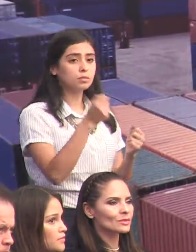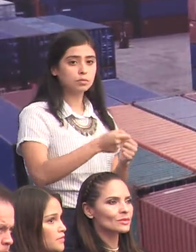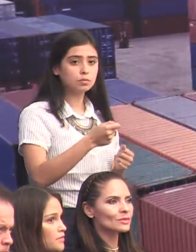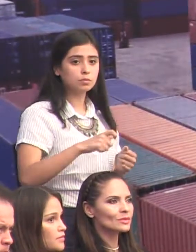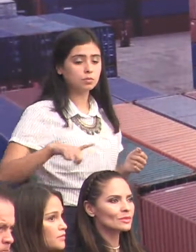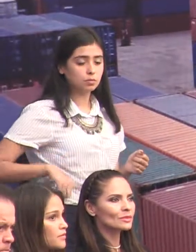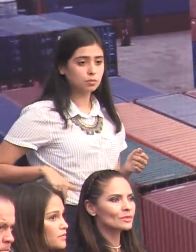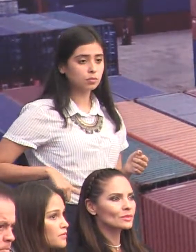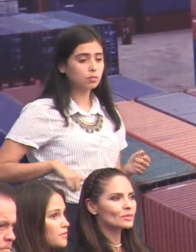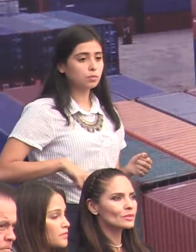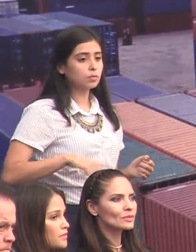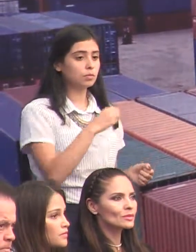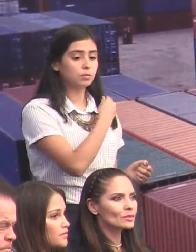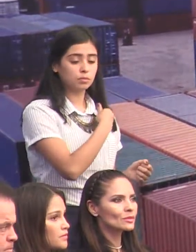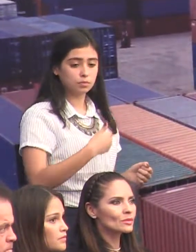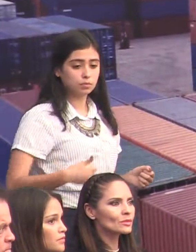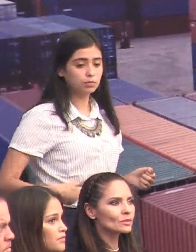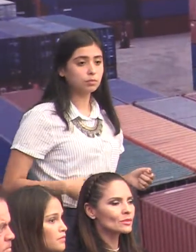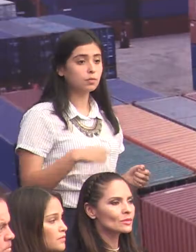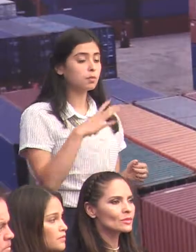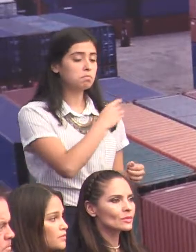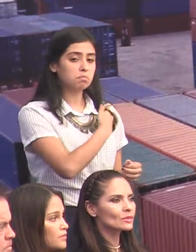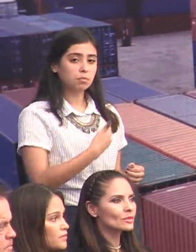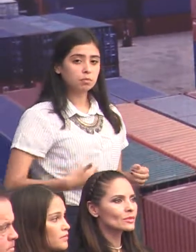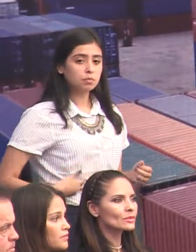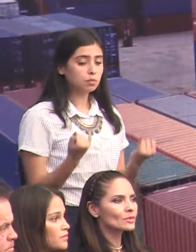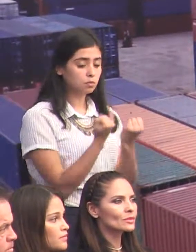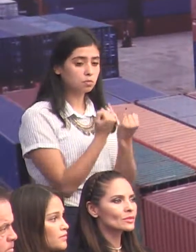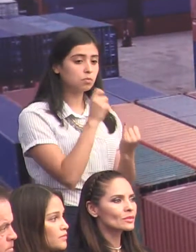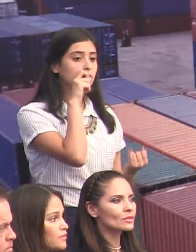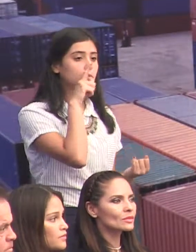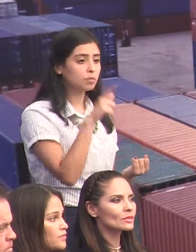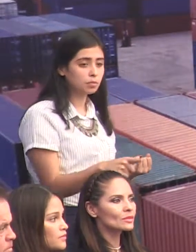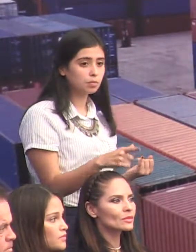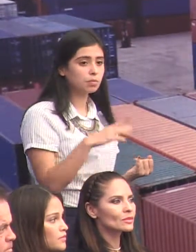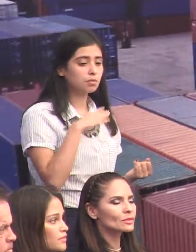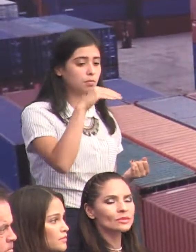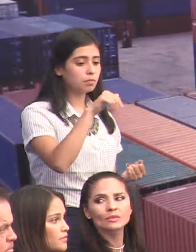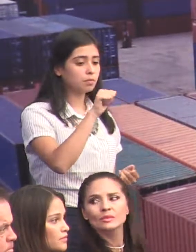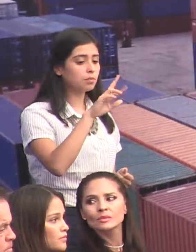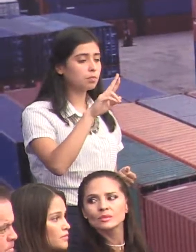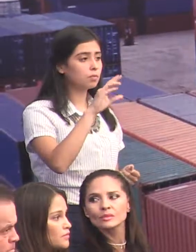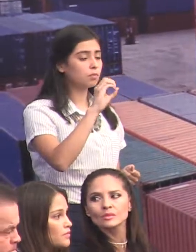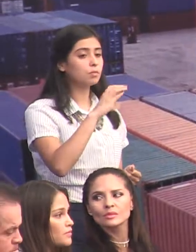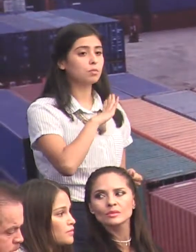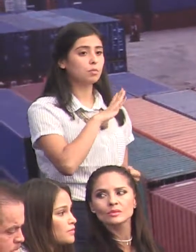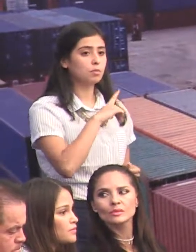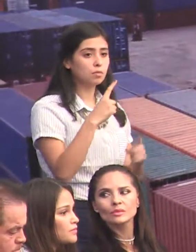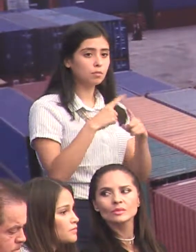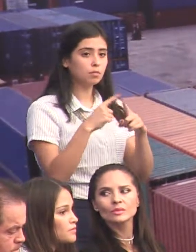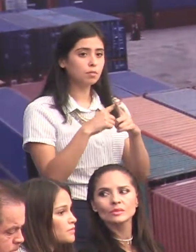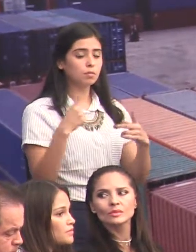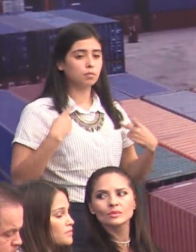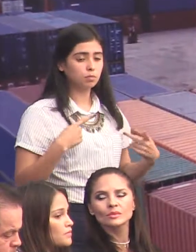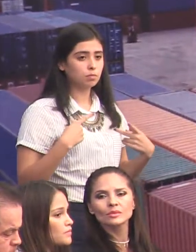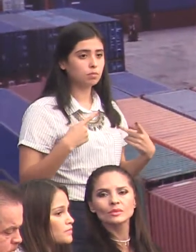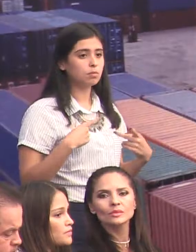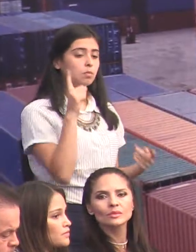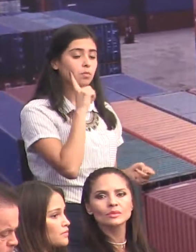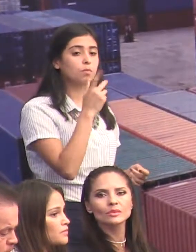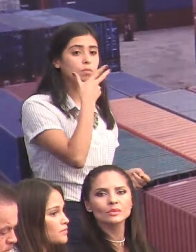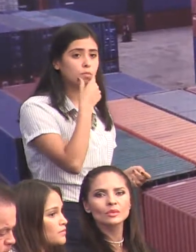Gracias, presidente, por todo el apoyo también y la disposición que ha tenido. Saludo al diputado Pascual Cigala, presidente de la mesa directiva